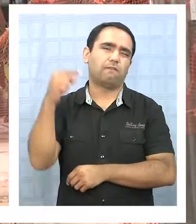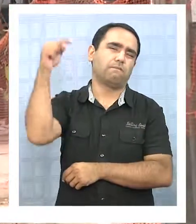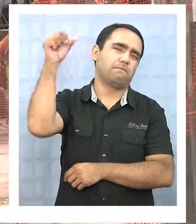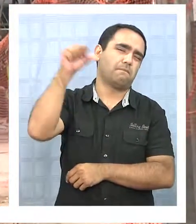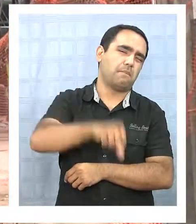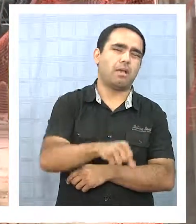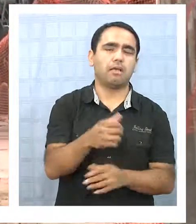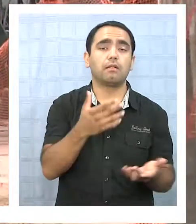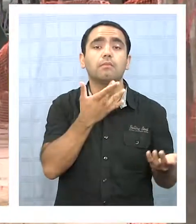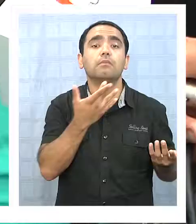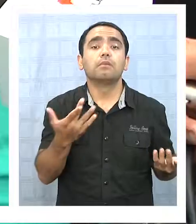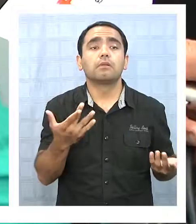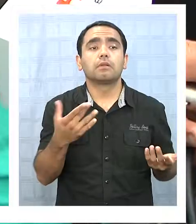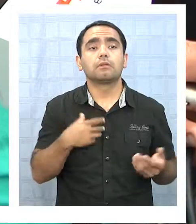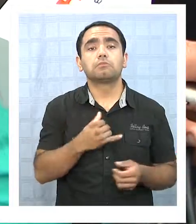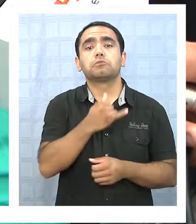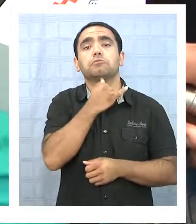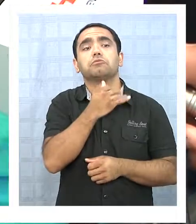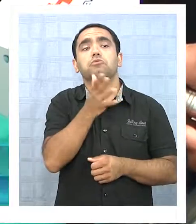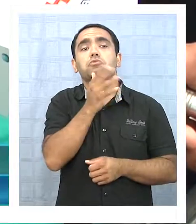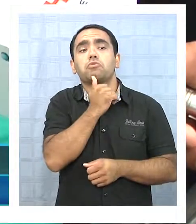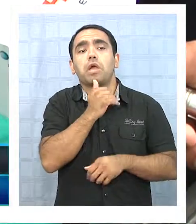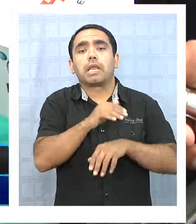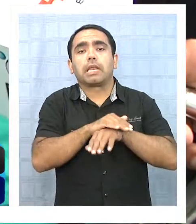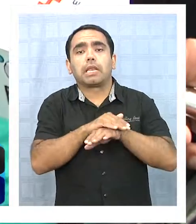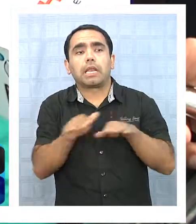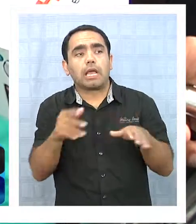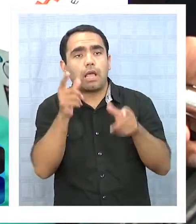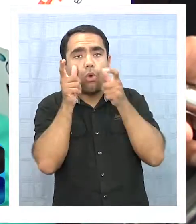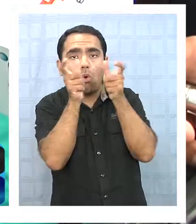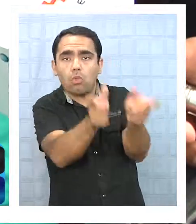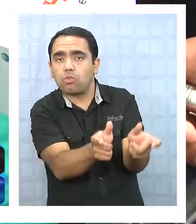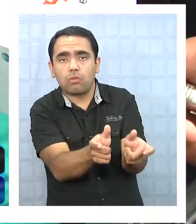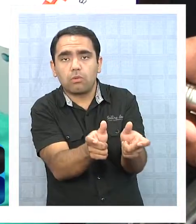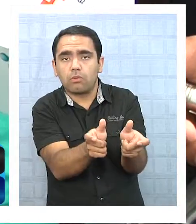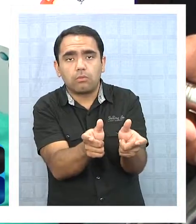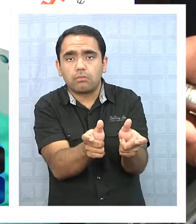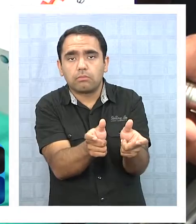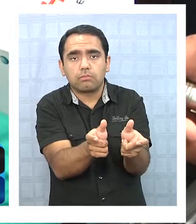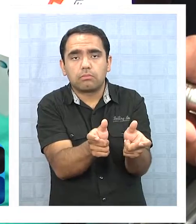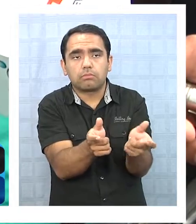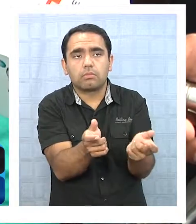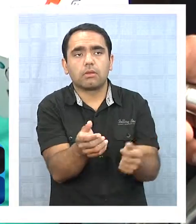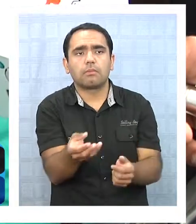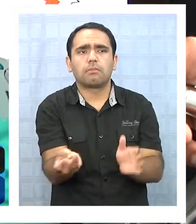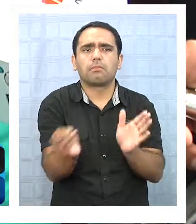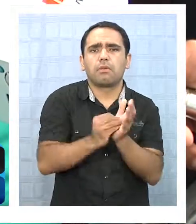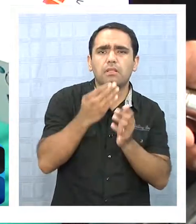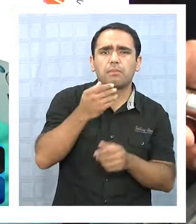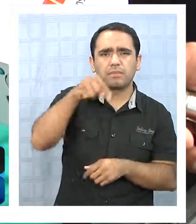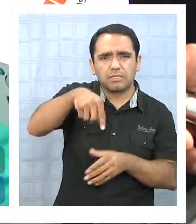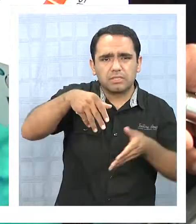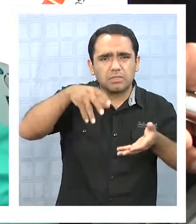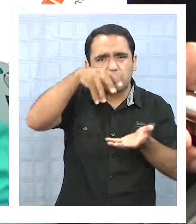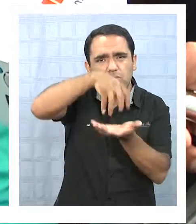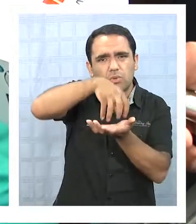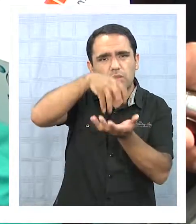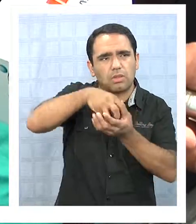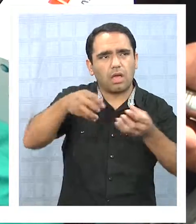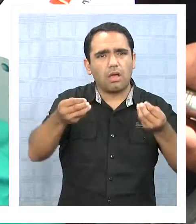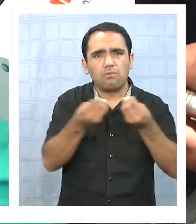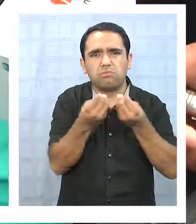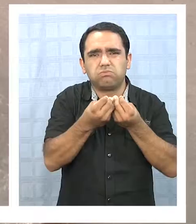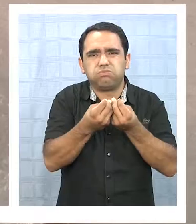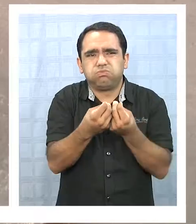porque no hay ninguna cosa que mida eso y además que esta ciudad ya está colapsada. Está